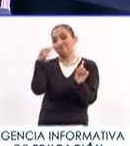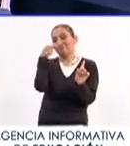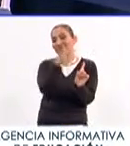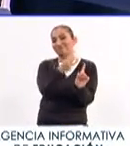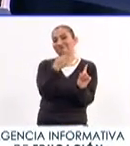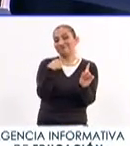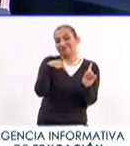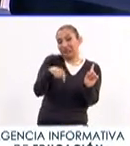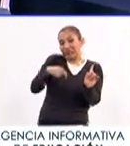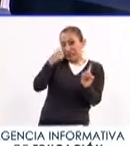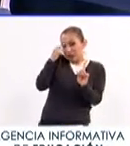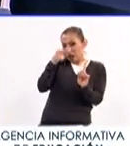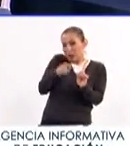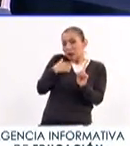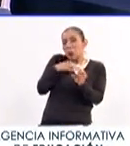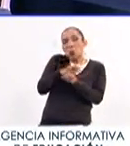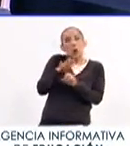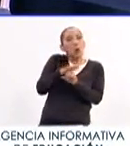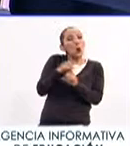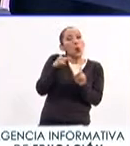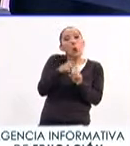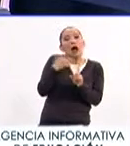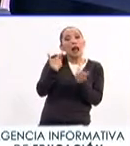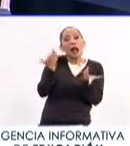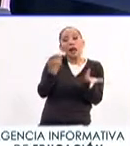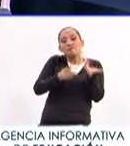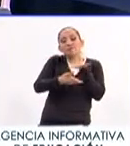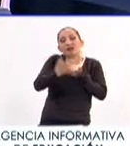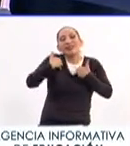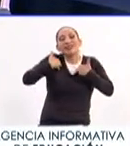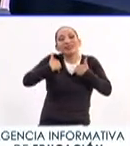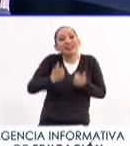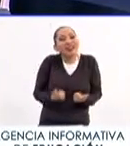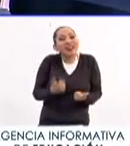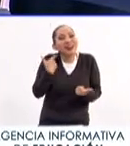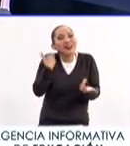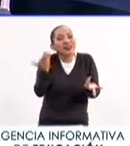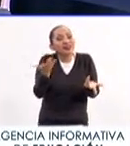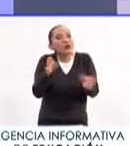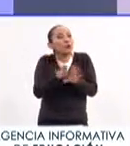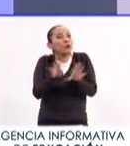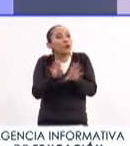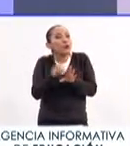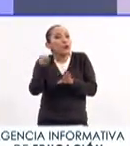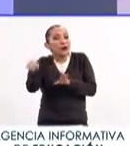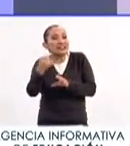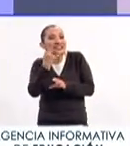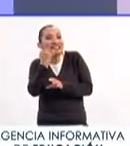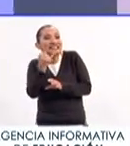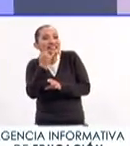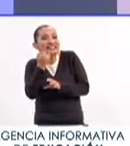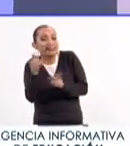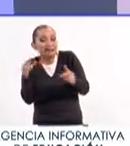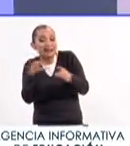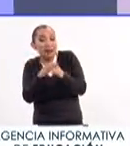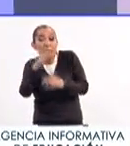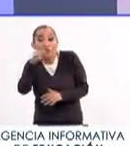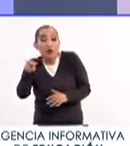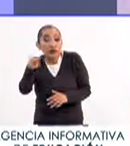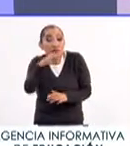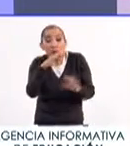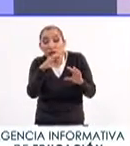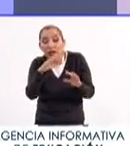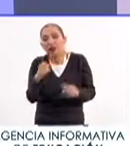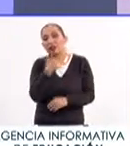poco nuestro objetivo primordial, que es el mutuo entendimiento, pues lo hacemos a través del idioma en donde la mayoría